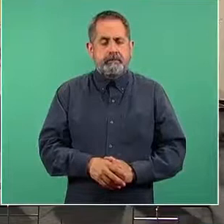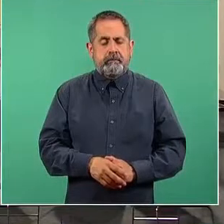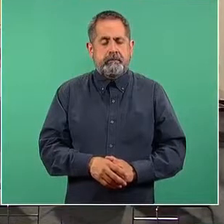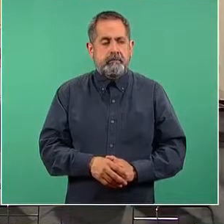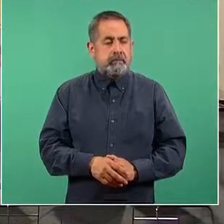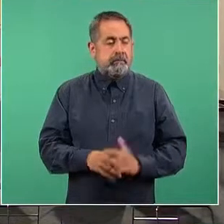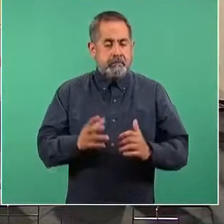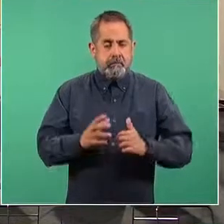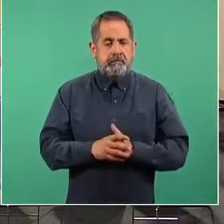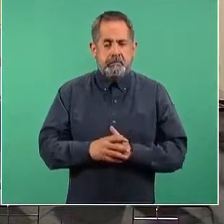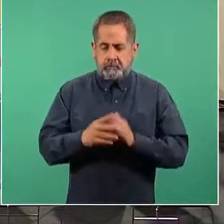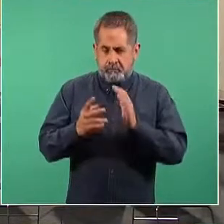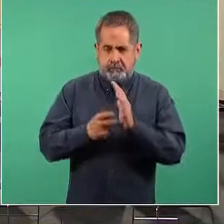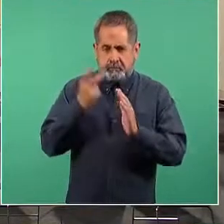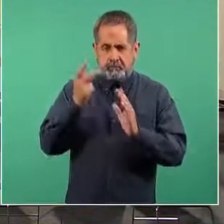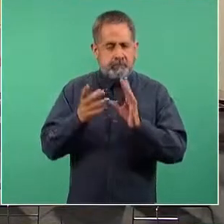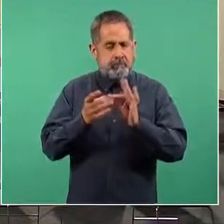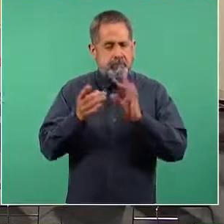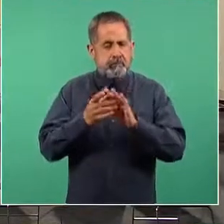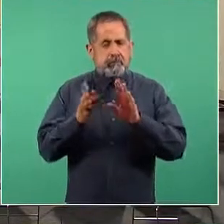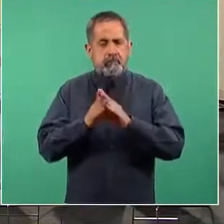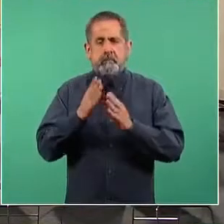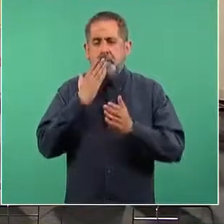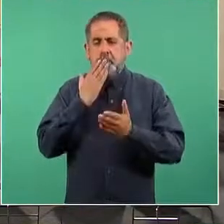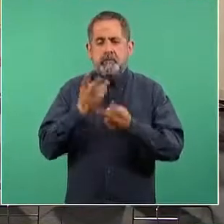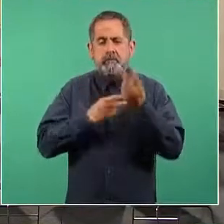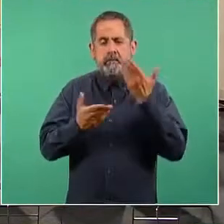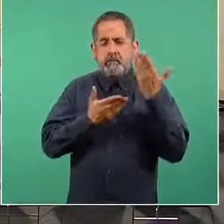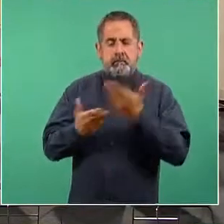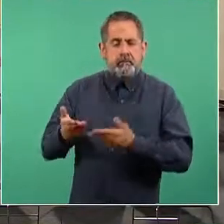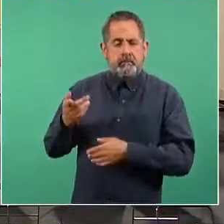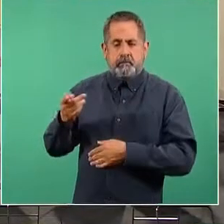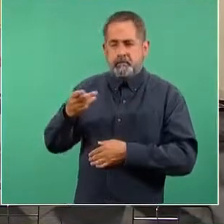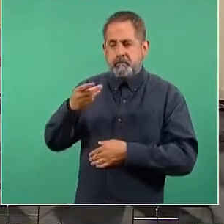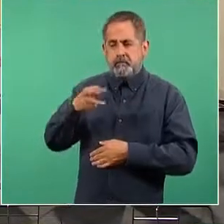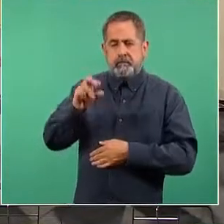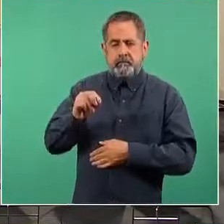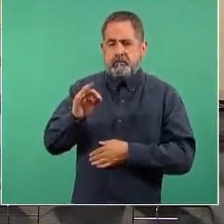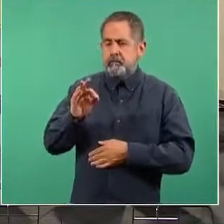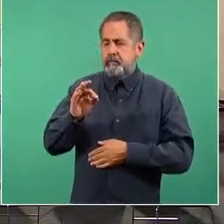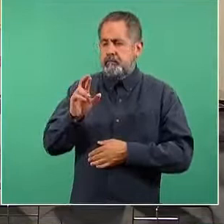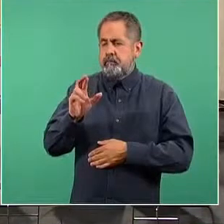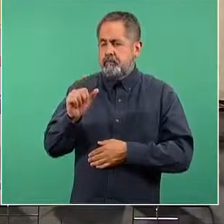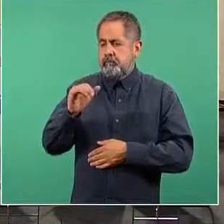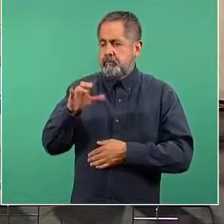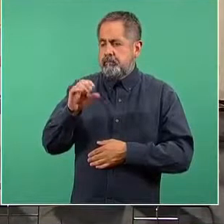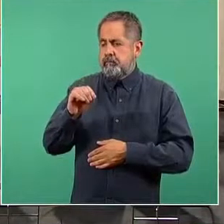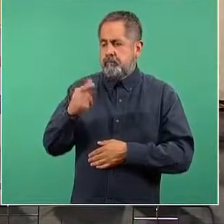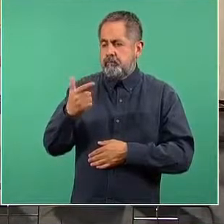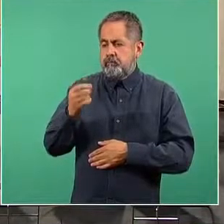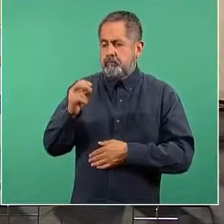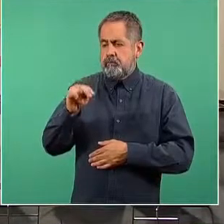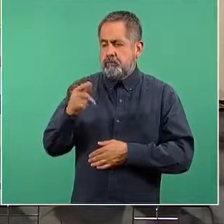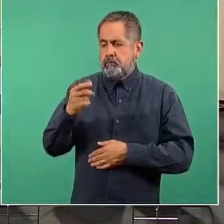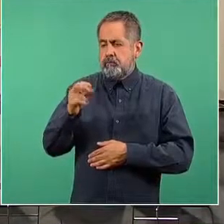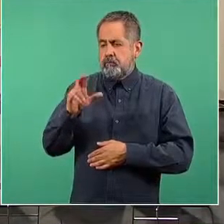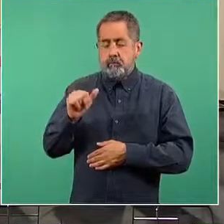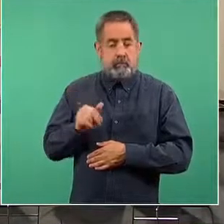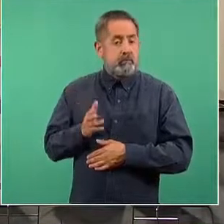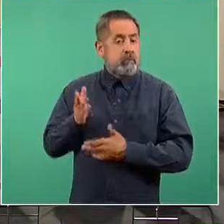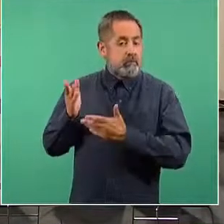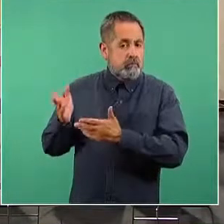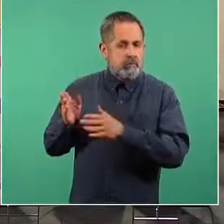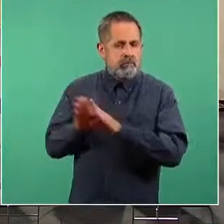Y bien, volvemos entonces a obviamente dar la bienvenida al maestro Francisco Góngora Ramírez.